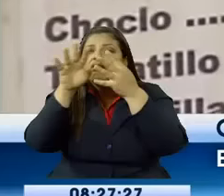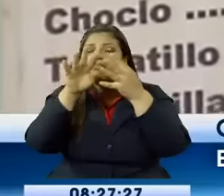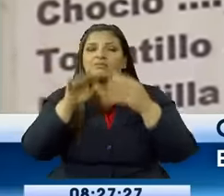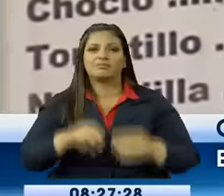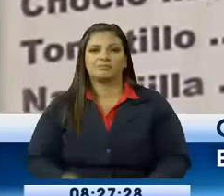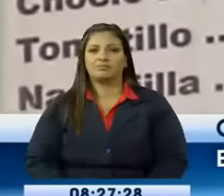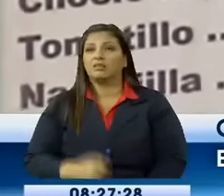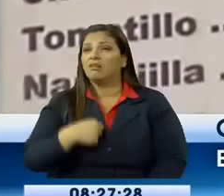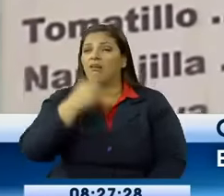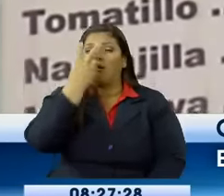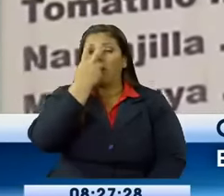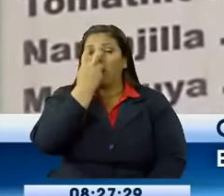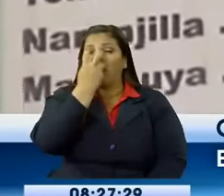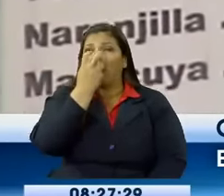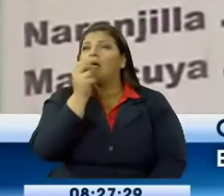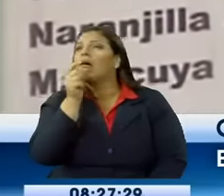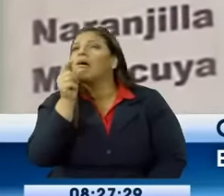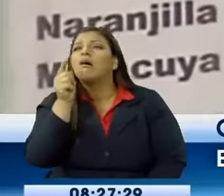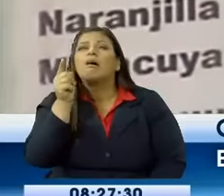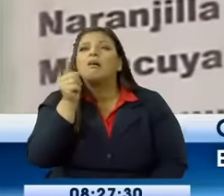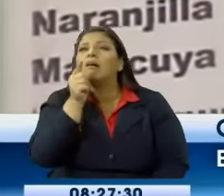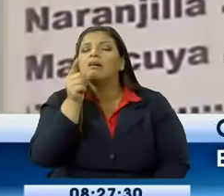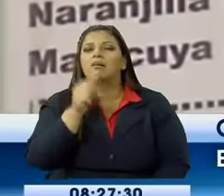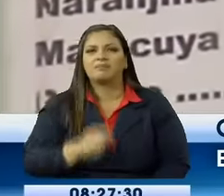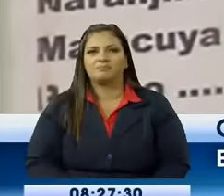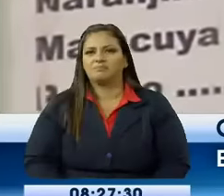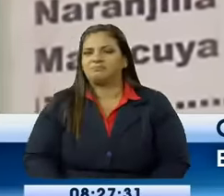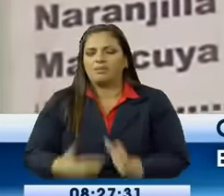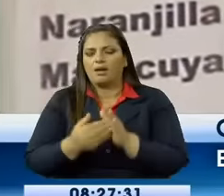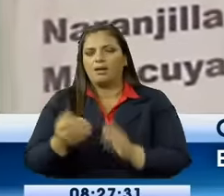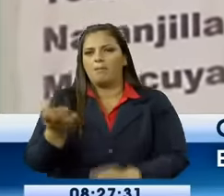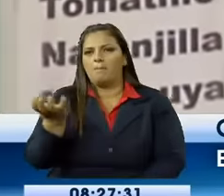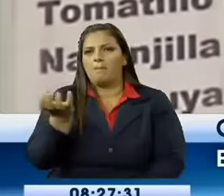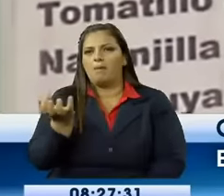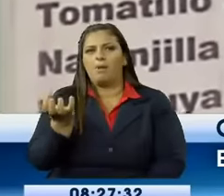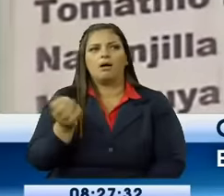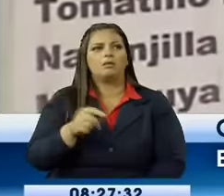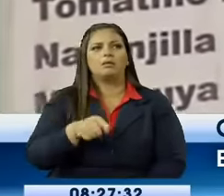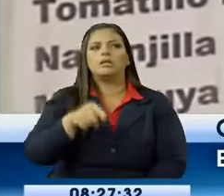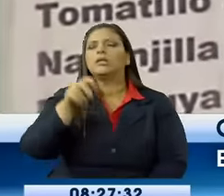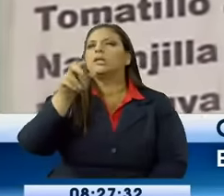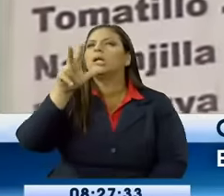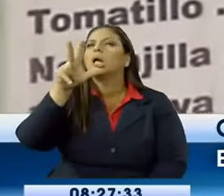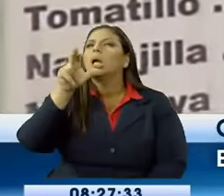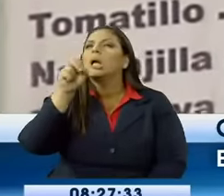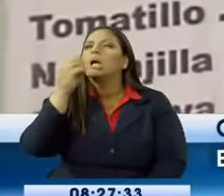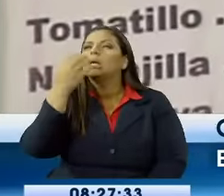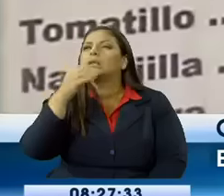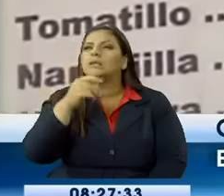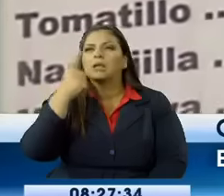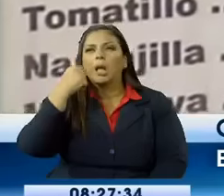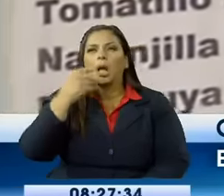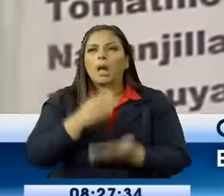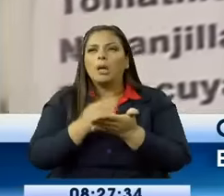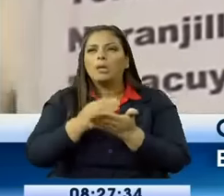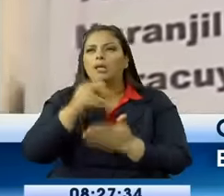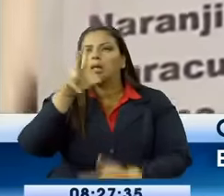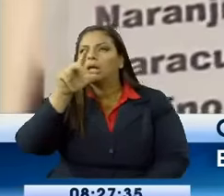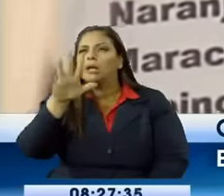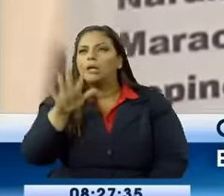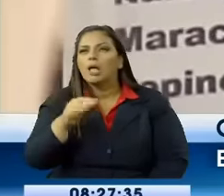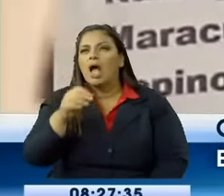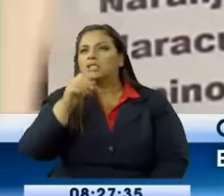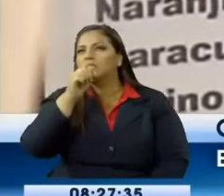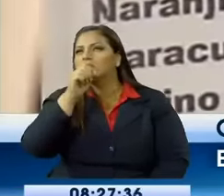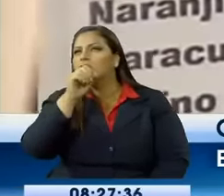medio cegatón, por ejemplo, miren, dice papa la libra, dice 30, cebolla colorada 35, la zanahoria